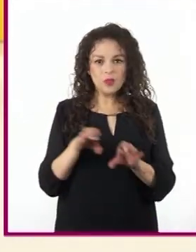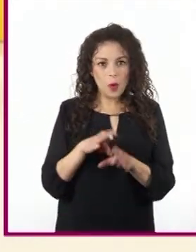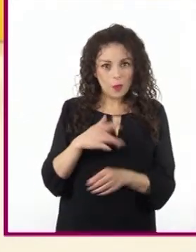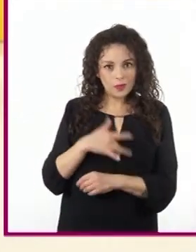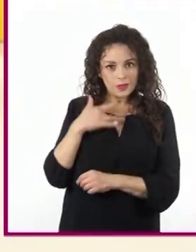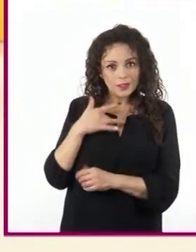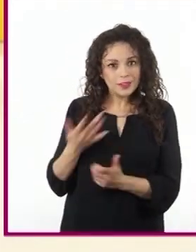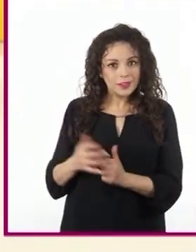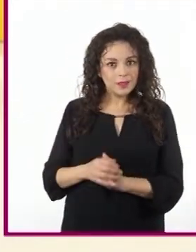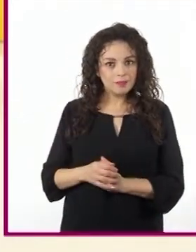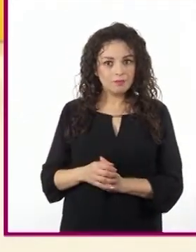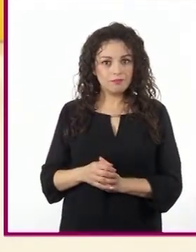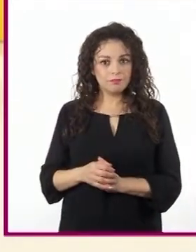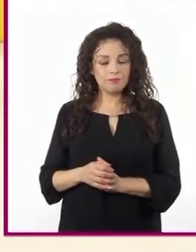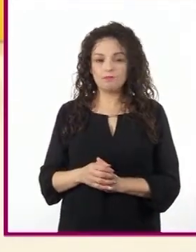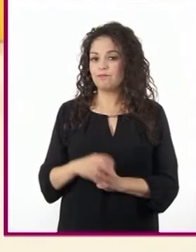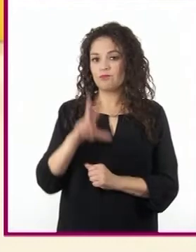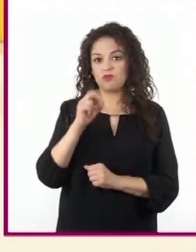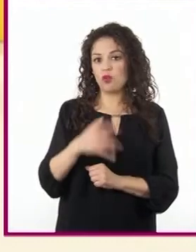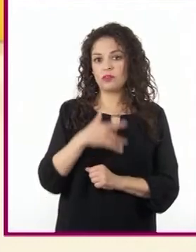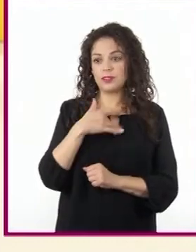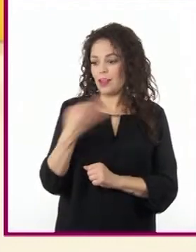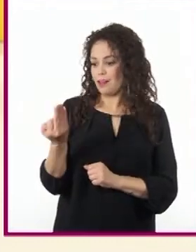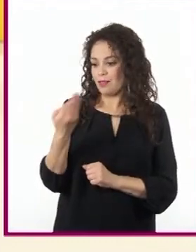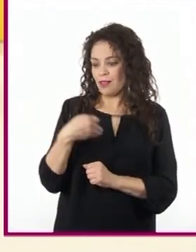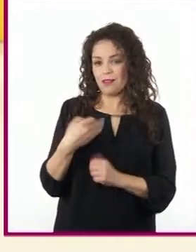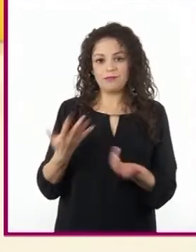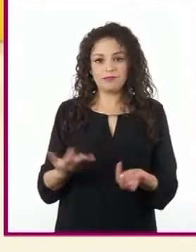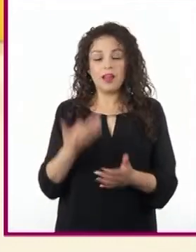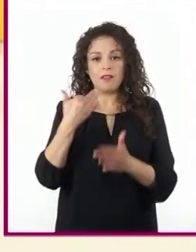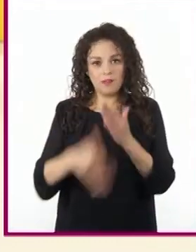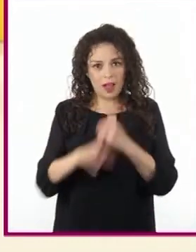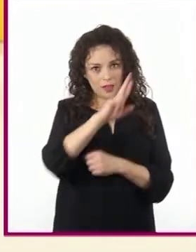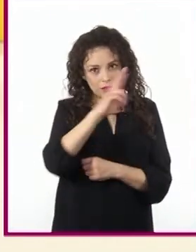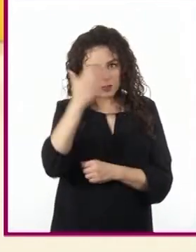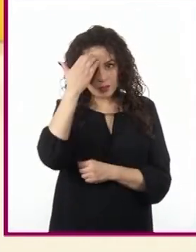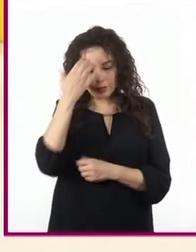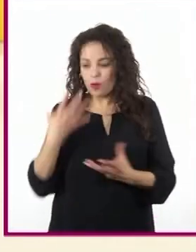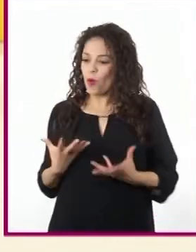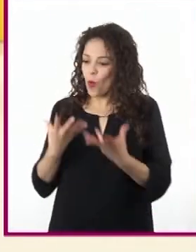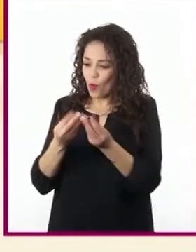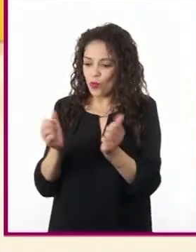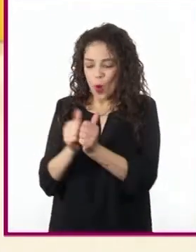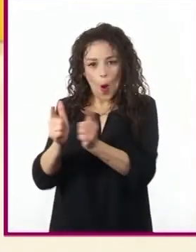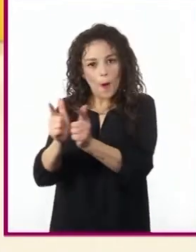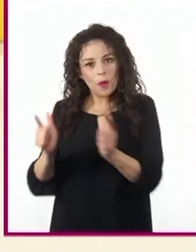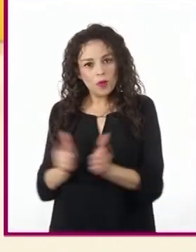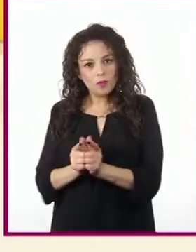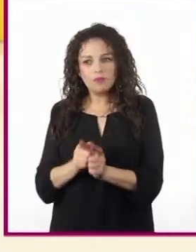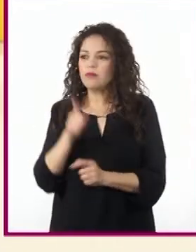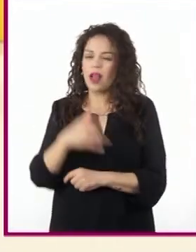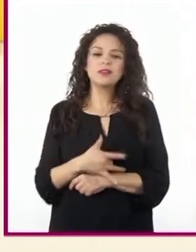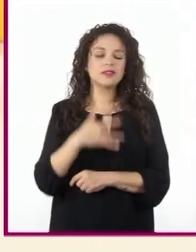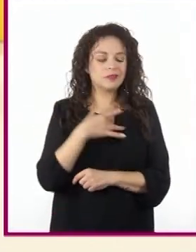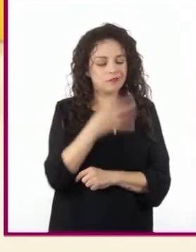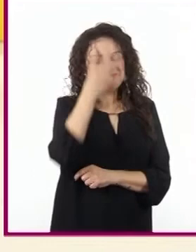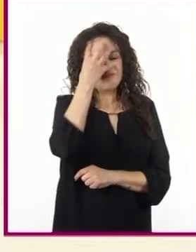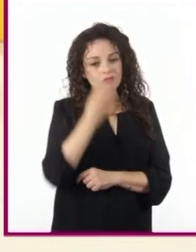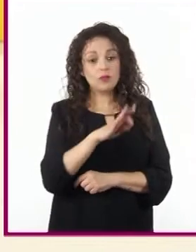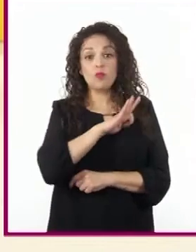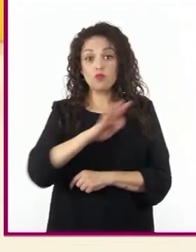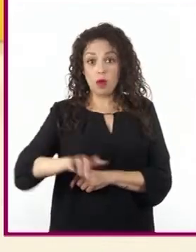Seguramente no sentirá la aceptación ni el reconocimiento como parte del grupo. Se sentirá triste y puede caer en